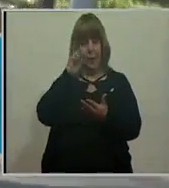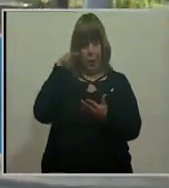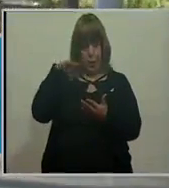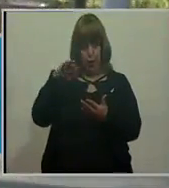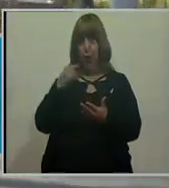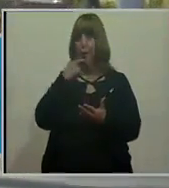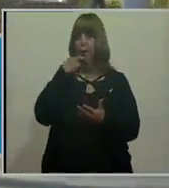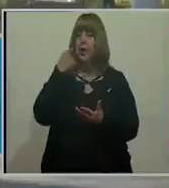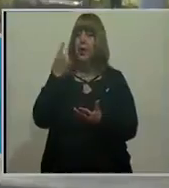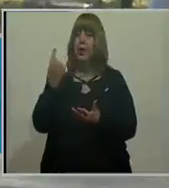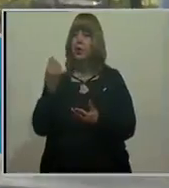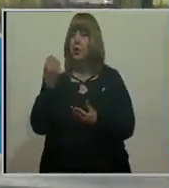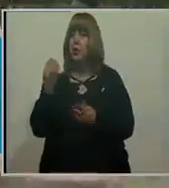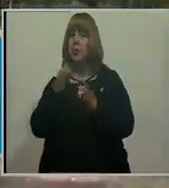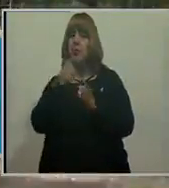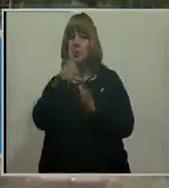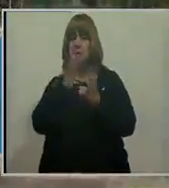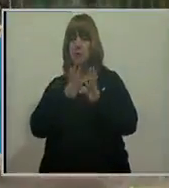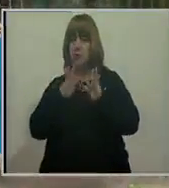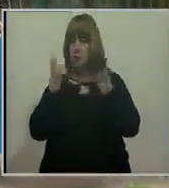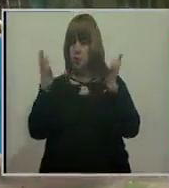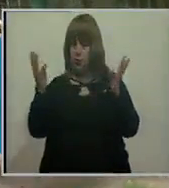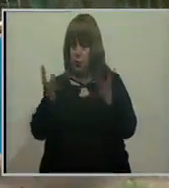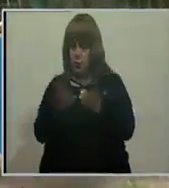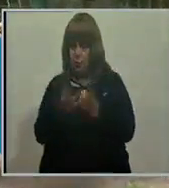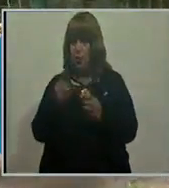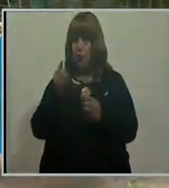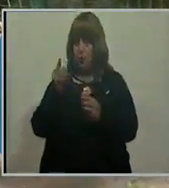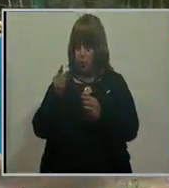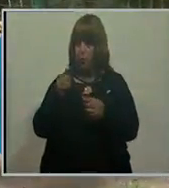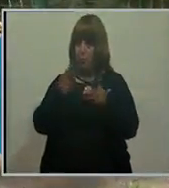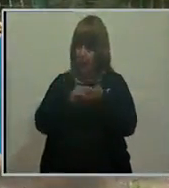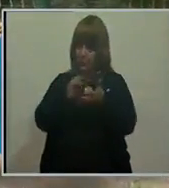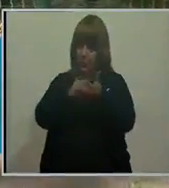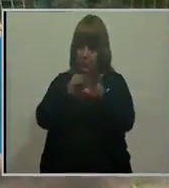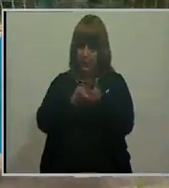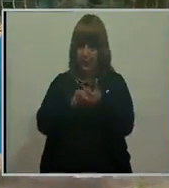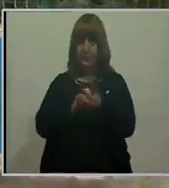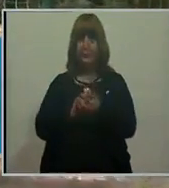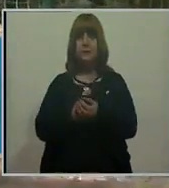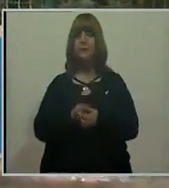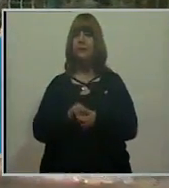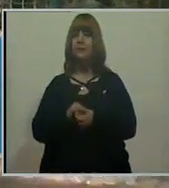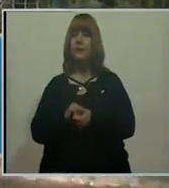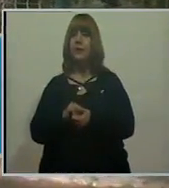cierre perimetral en las plazas y cuántas plazas ya tienen este cierre. Muy buenos días. Buenos días.